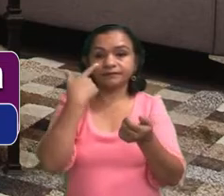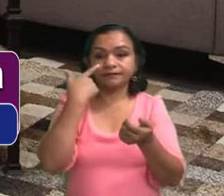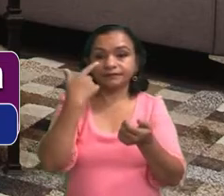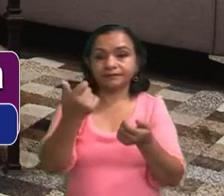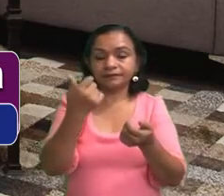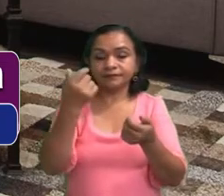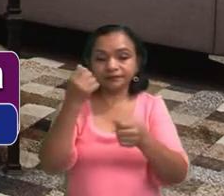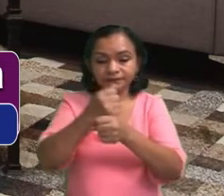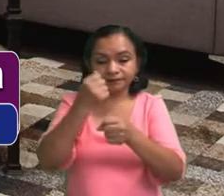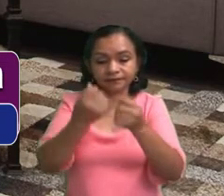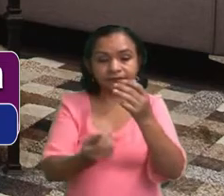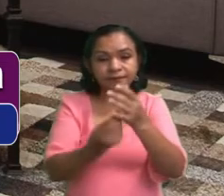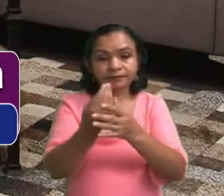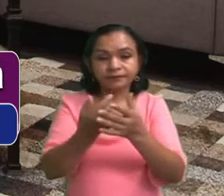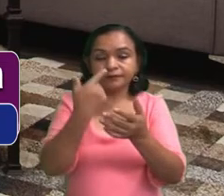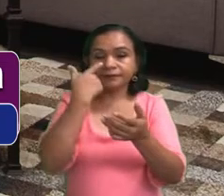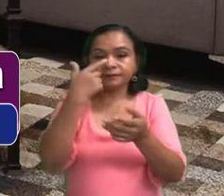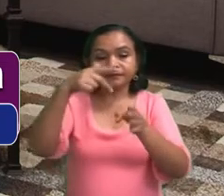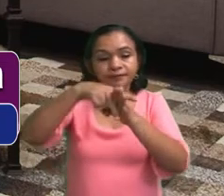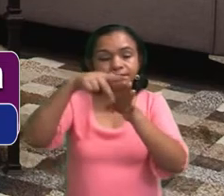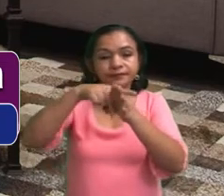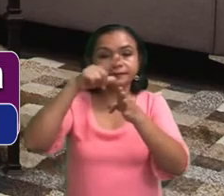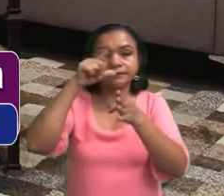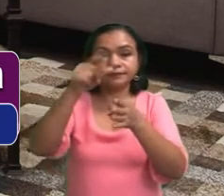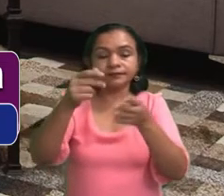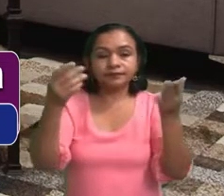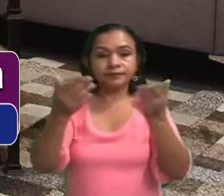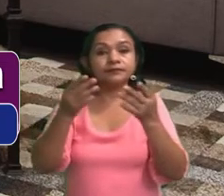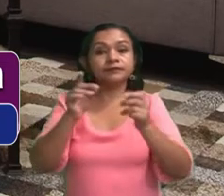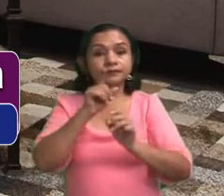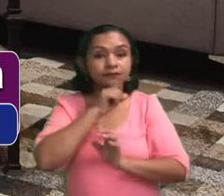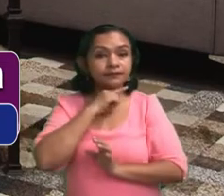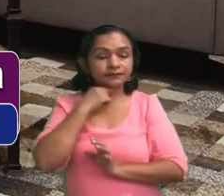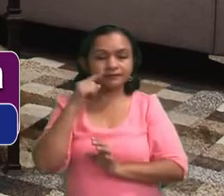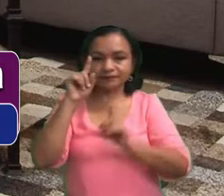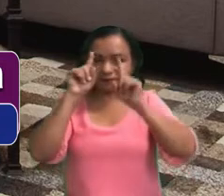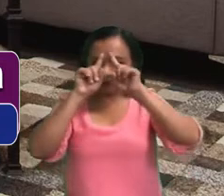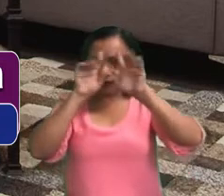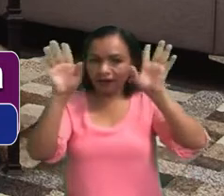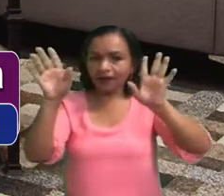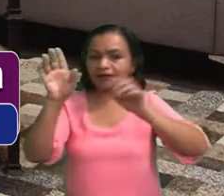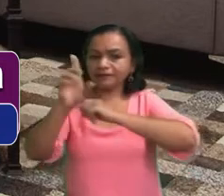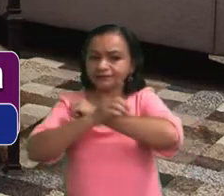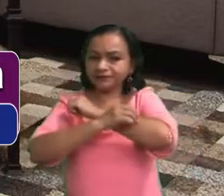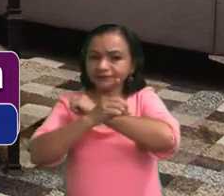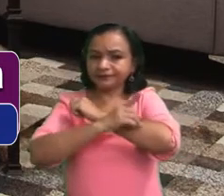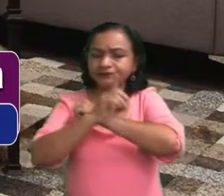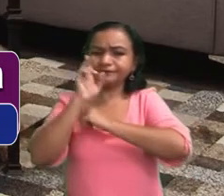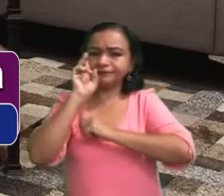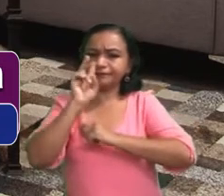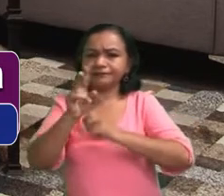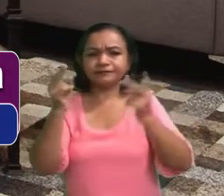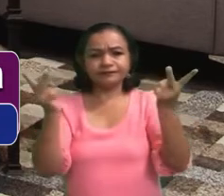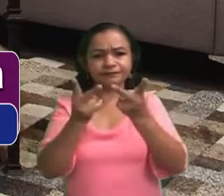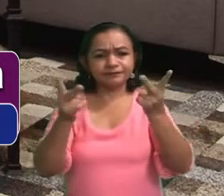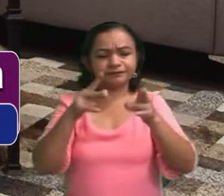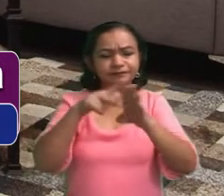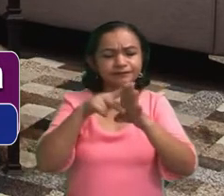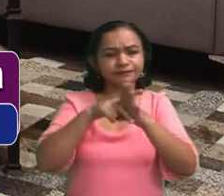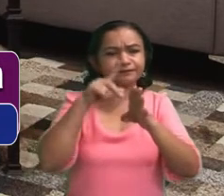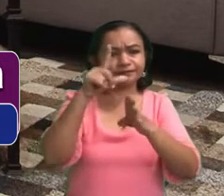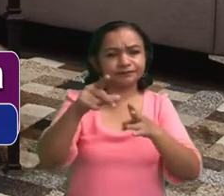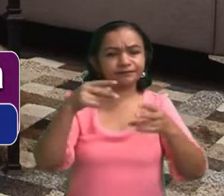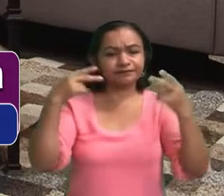la producción, conocer al campesinado, como en efecto, pues estamos claros que el presidente Daniel vivió en el campo, vos lo sabés, es